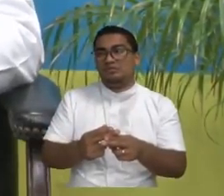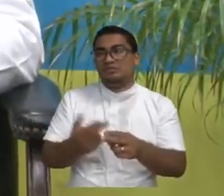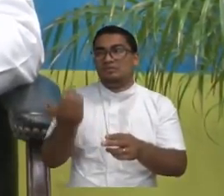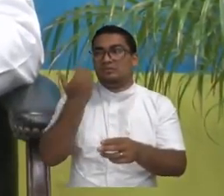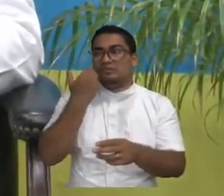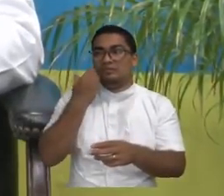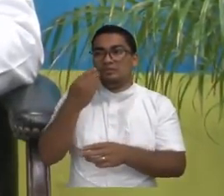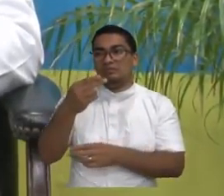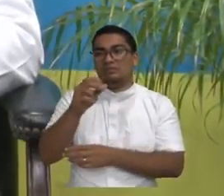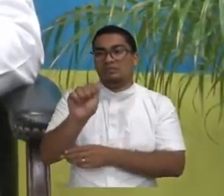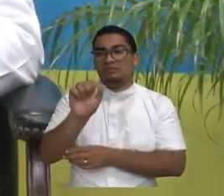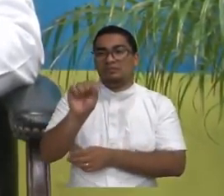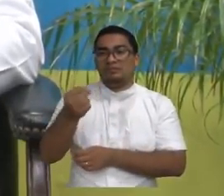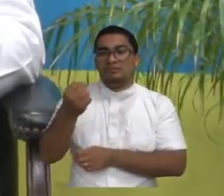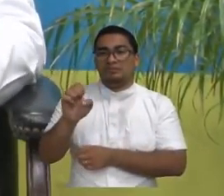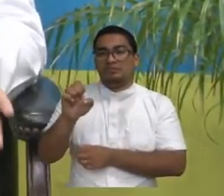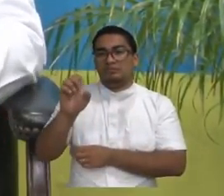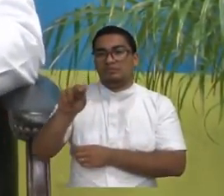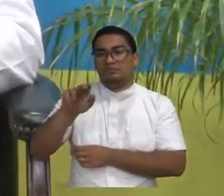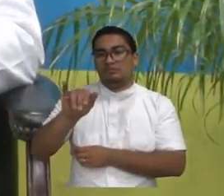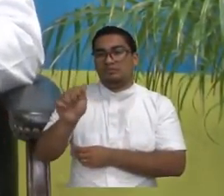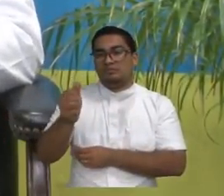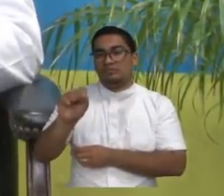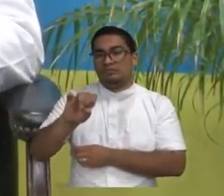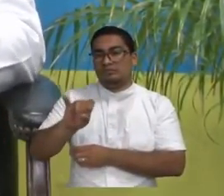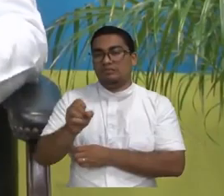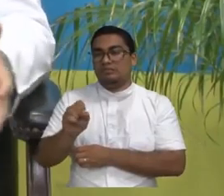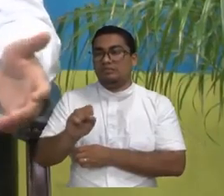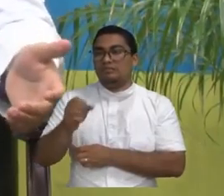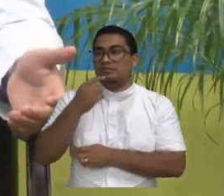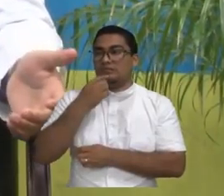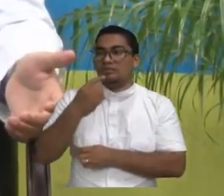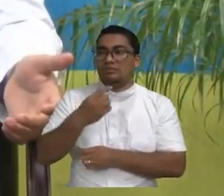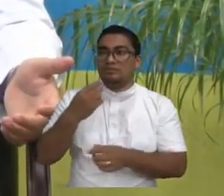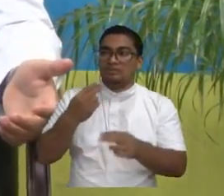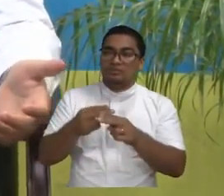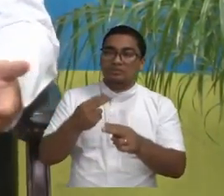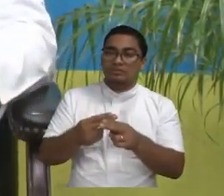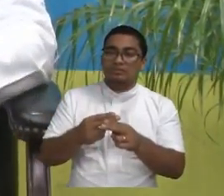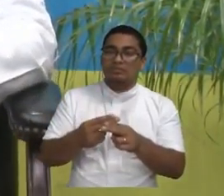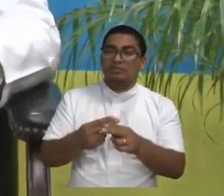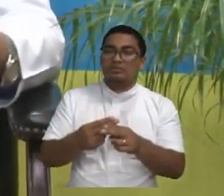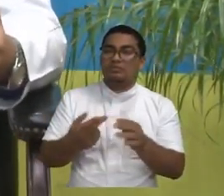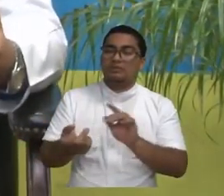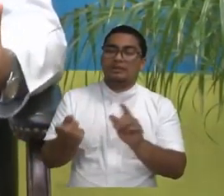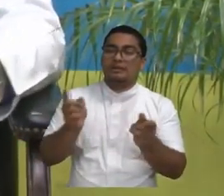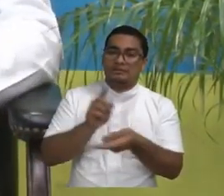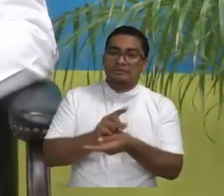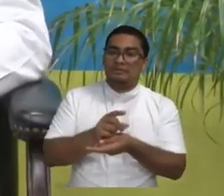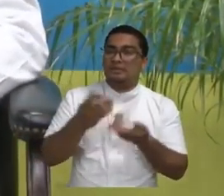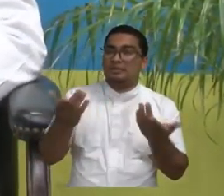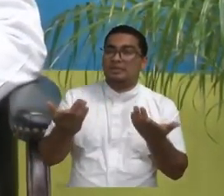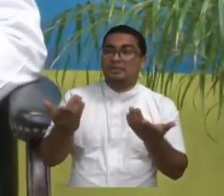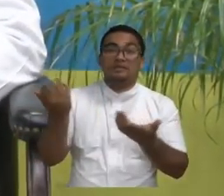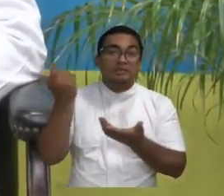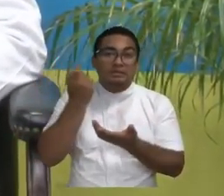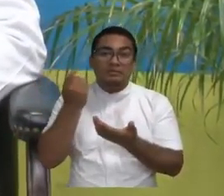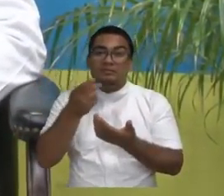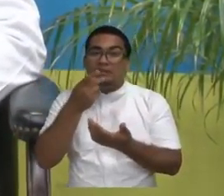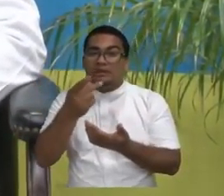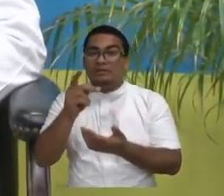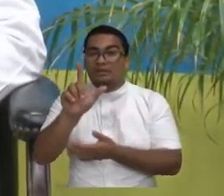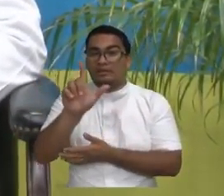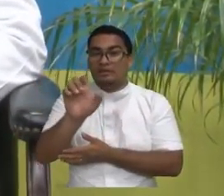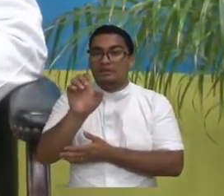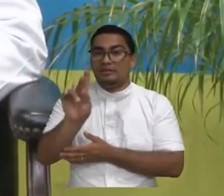Hansen o hanseniasis. No sé, cuando nosotros referimos a un paciente con lepra le ponemos enfermedad de Hansen o hanseniasis para que él no escuche la palabra lepra y